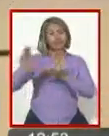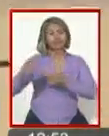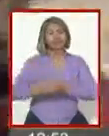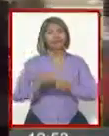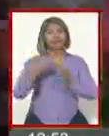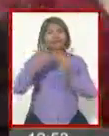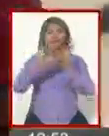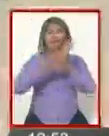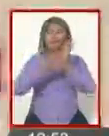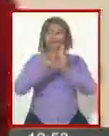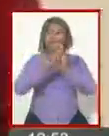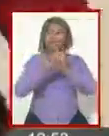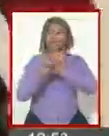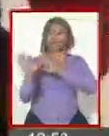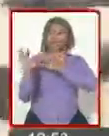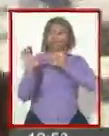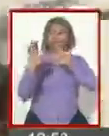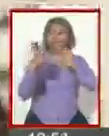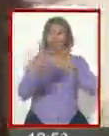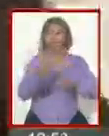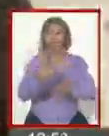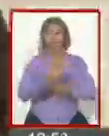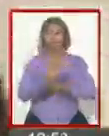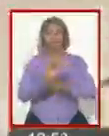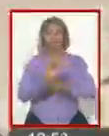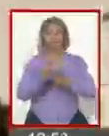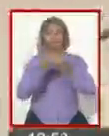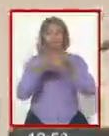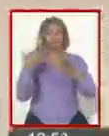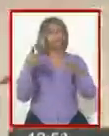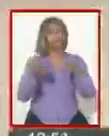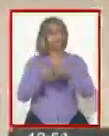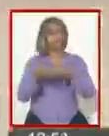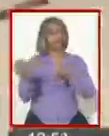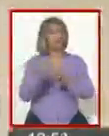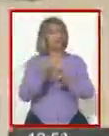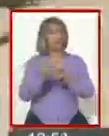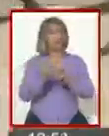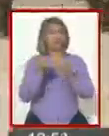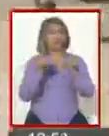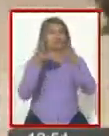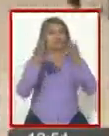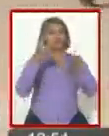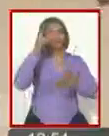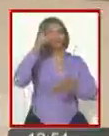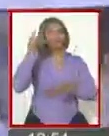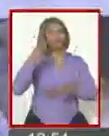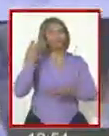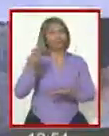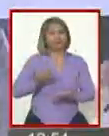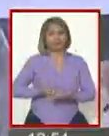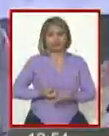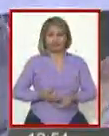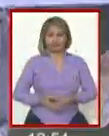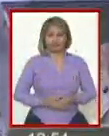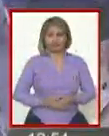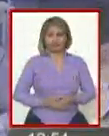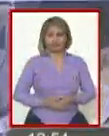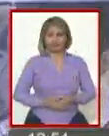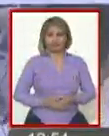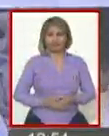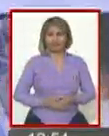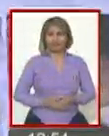desalojados. Minutos después, una turba de funcionarios municipales también lo agredieron, a tal punto de dejarlo inconsciente. Está bien